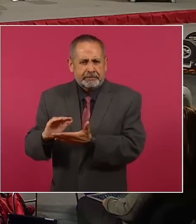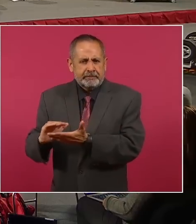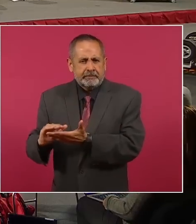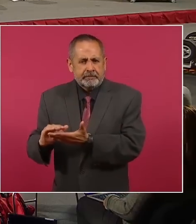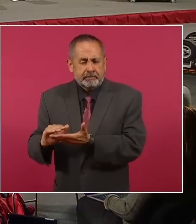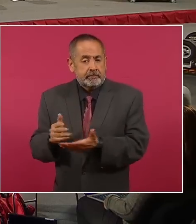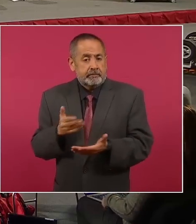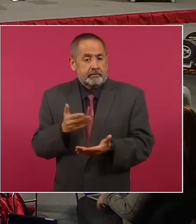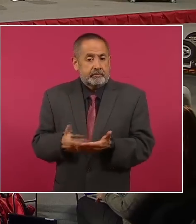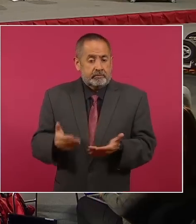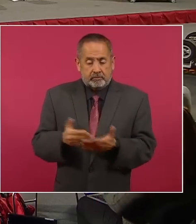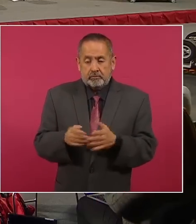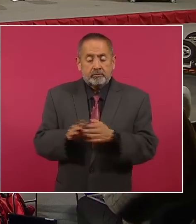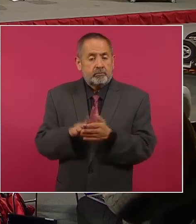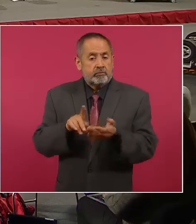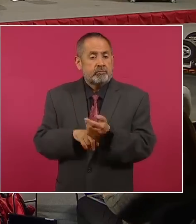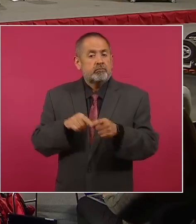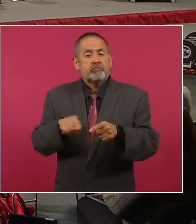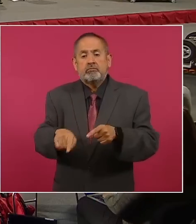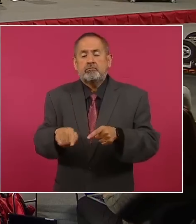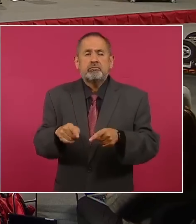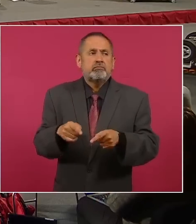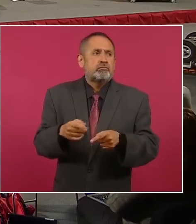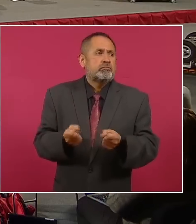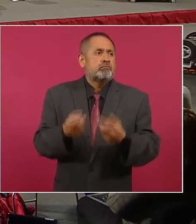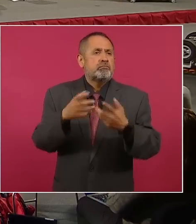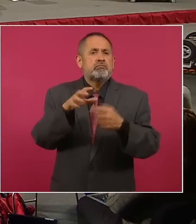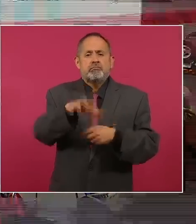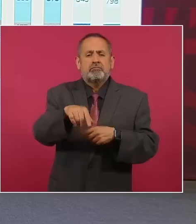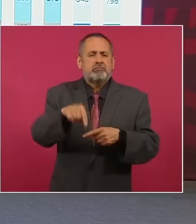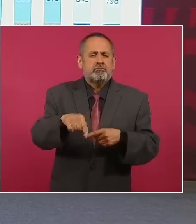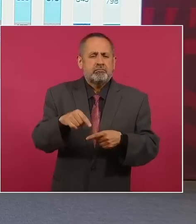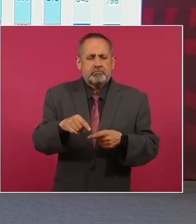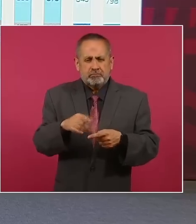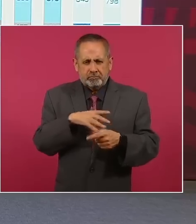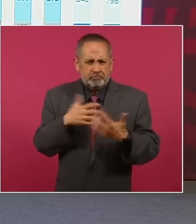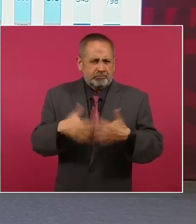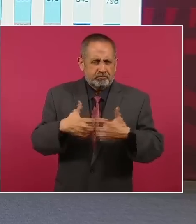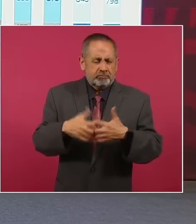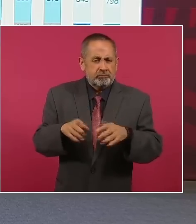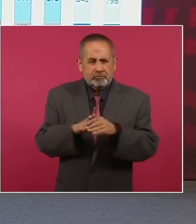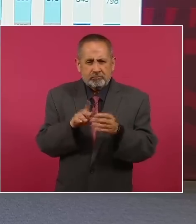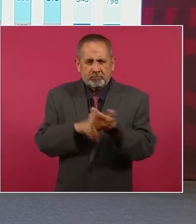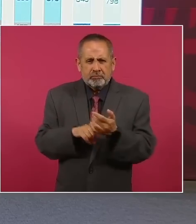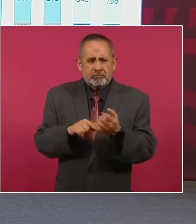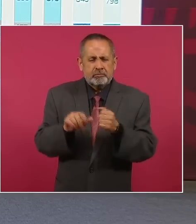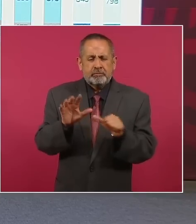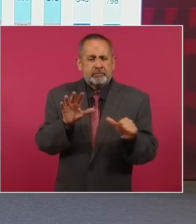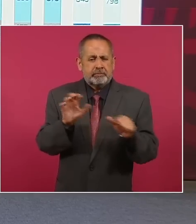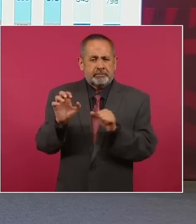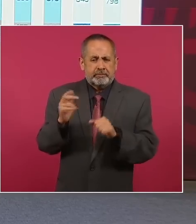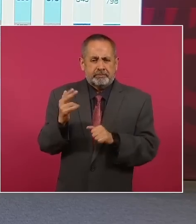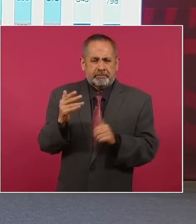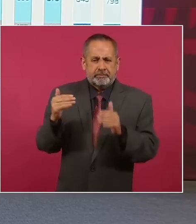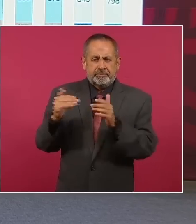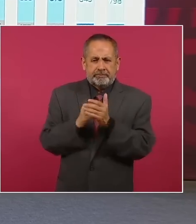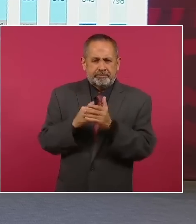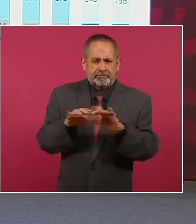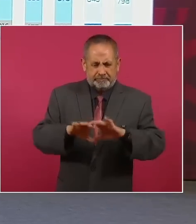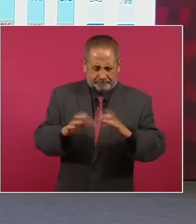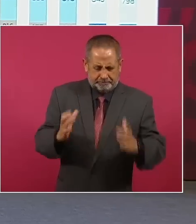día Cumaló-Zap anda produciendo y ahí lo tenemos estabilizado en el orden de los 625,000